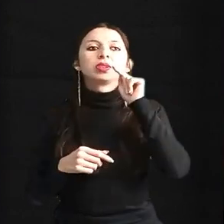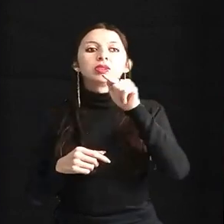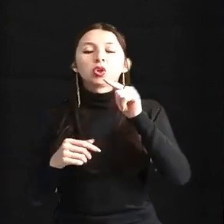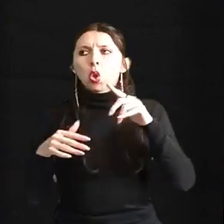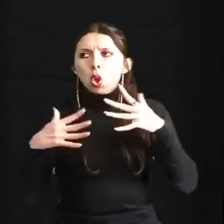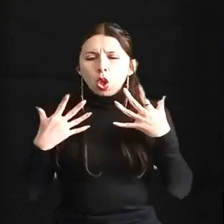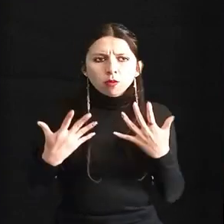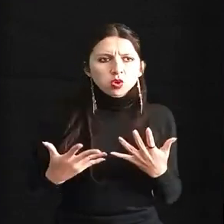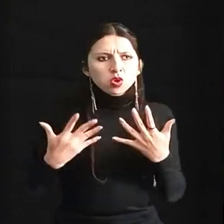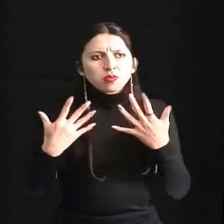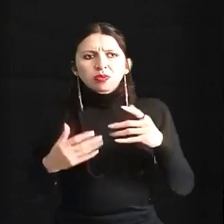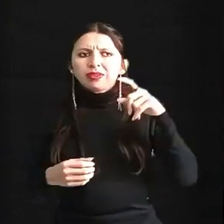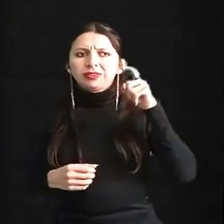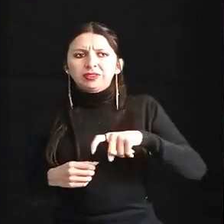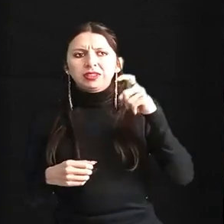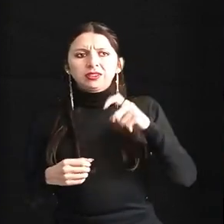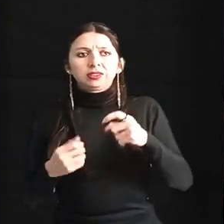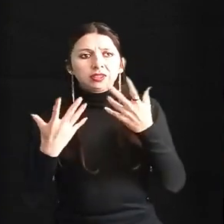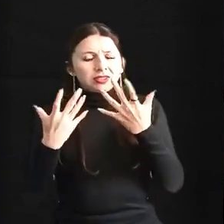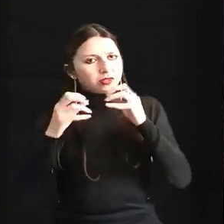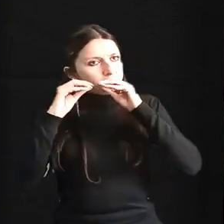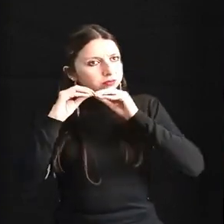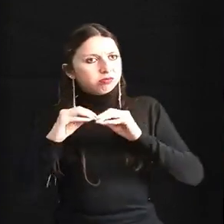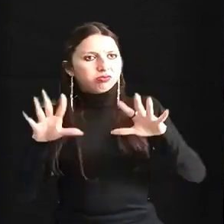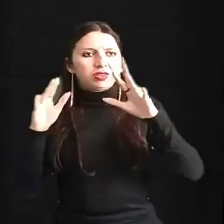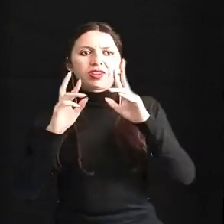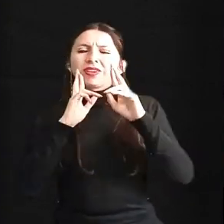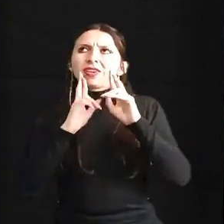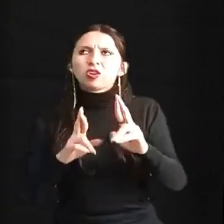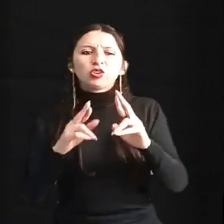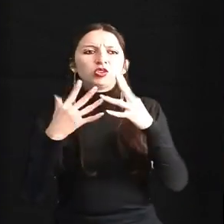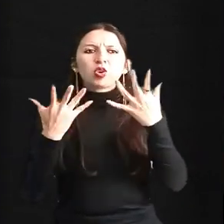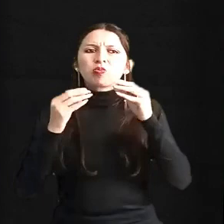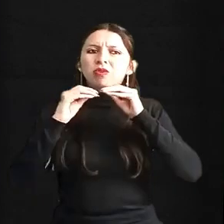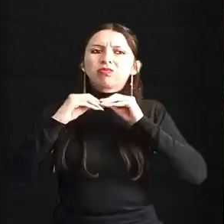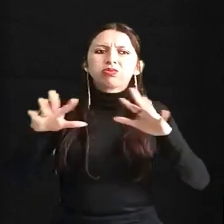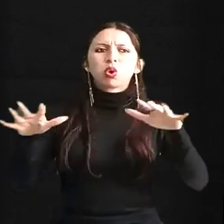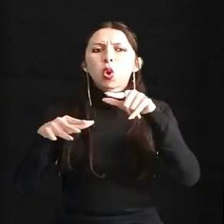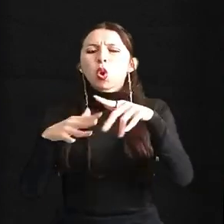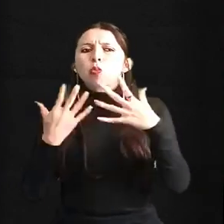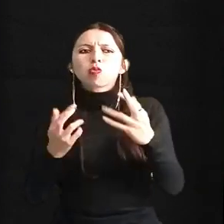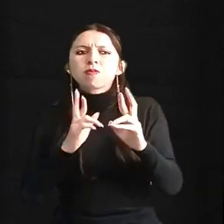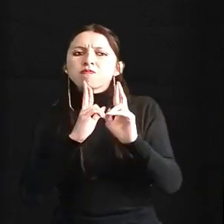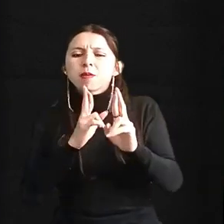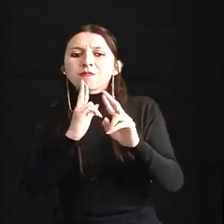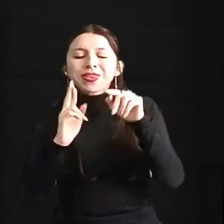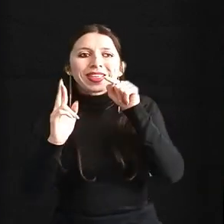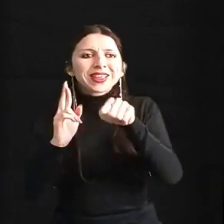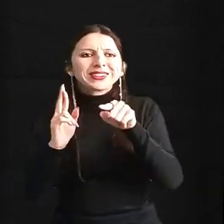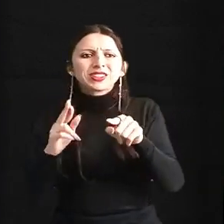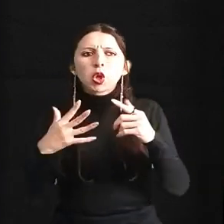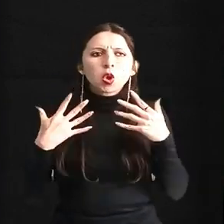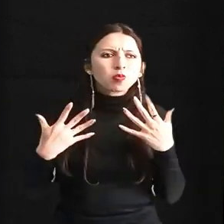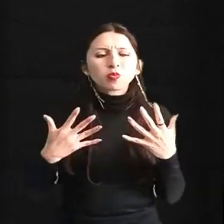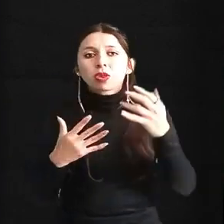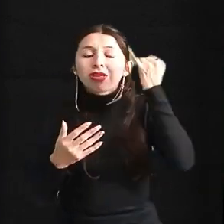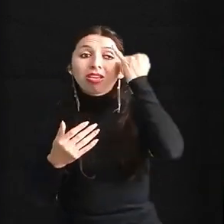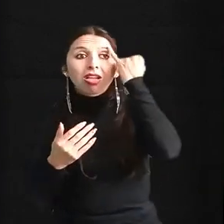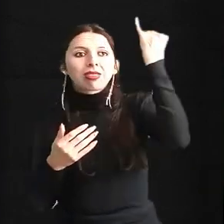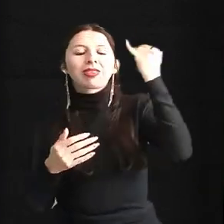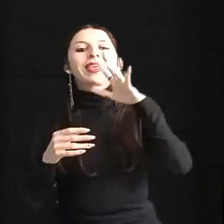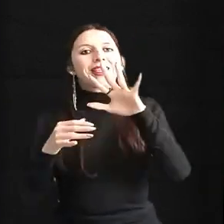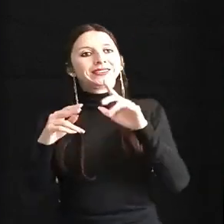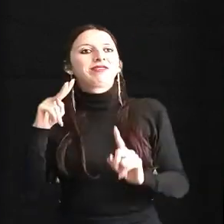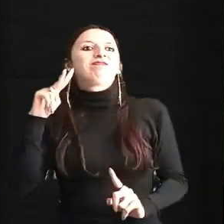se manifiesta la necesidad de dar a conocer los resultados de las investigaciones que se están dando en la región entonces Esa